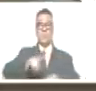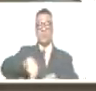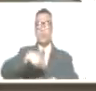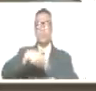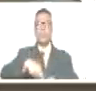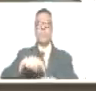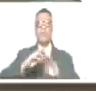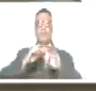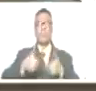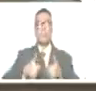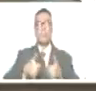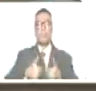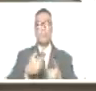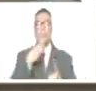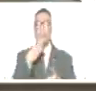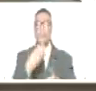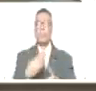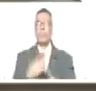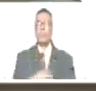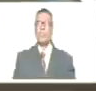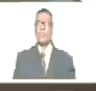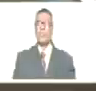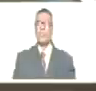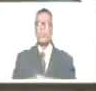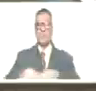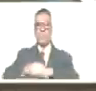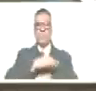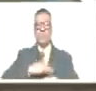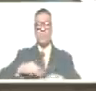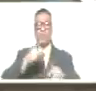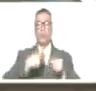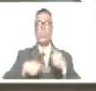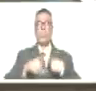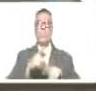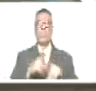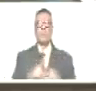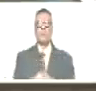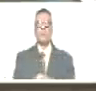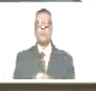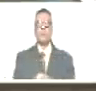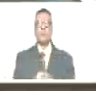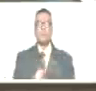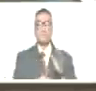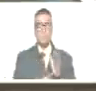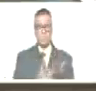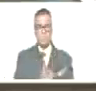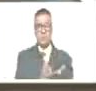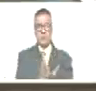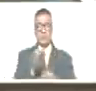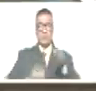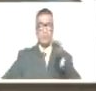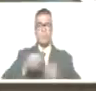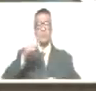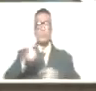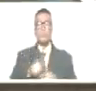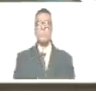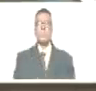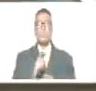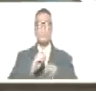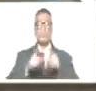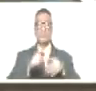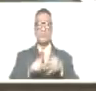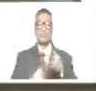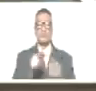una solicitud al Ministerio Público de encauzamiento judicial de una serie de individuos